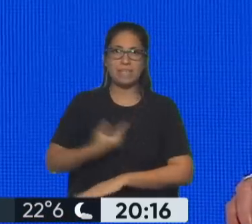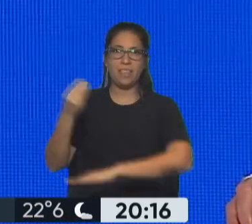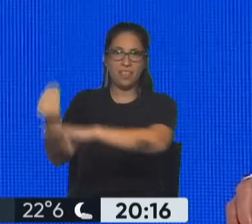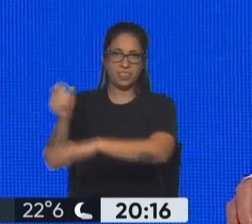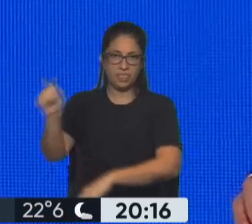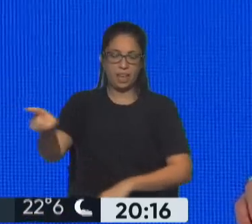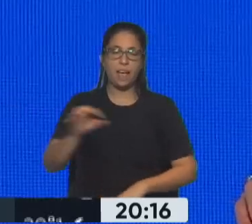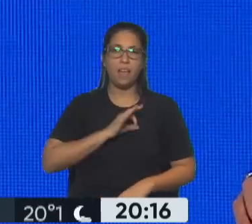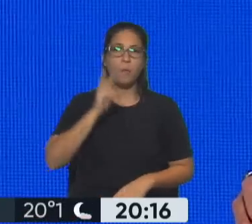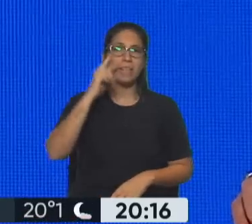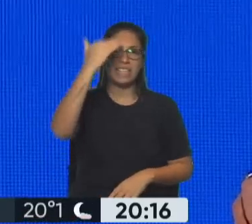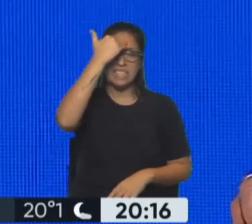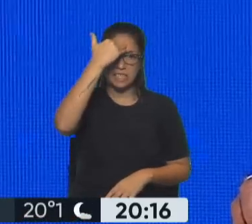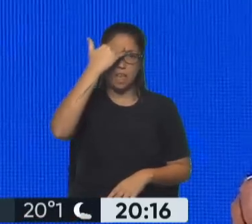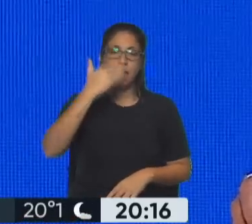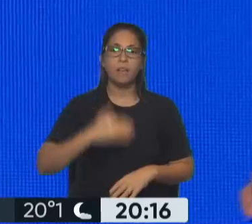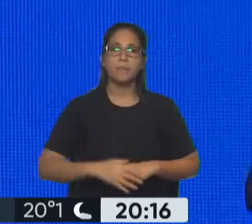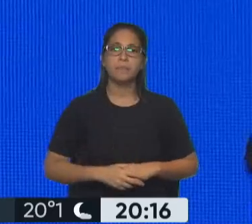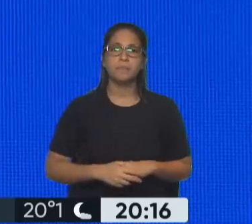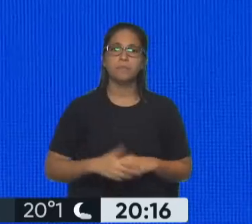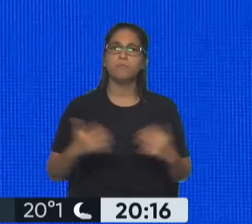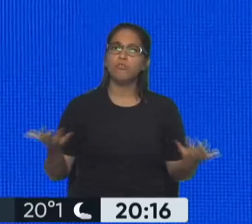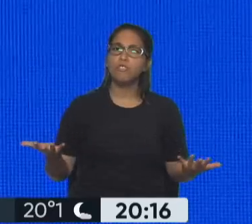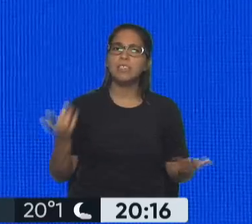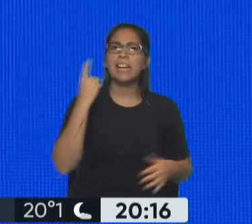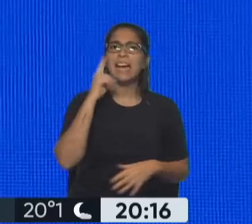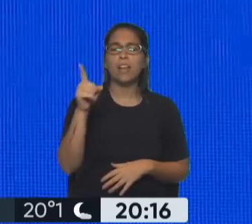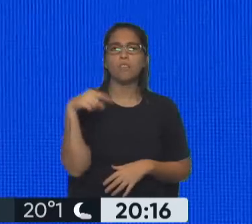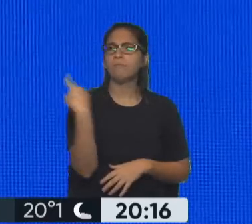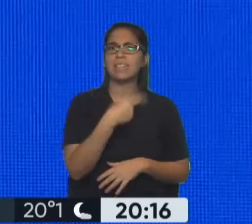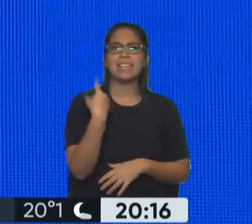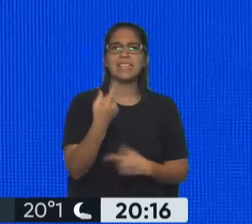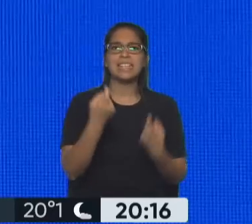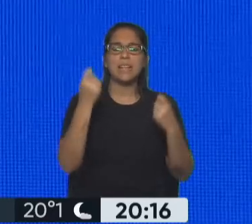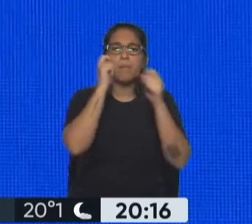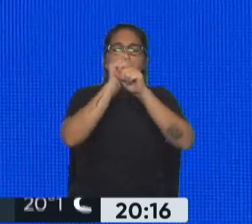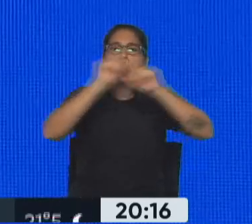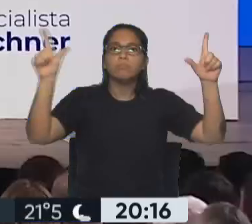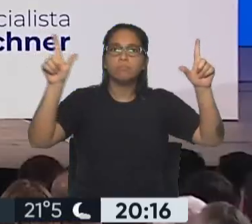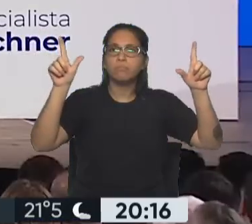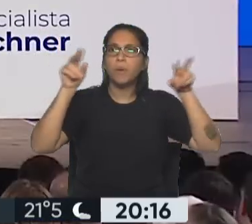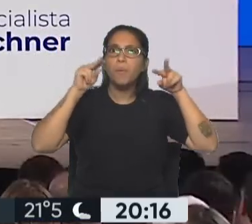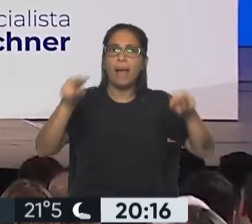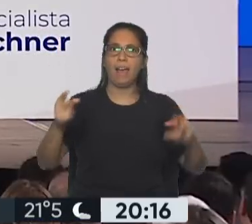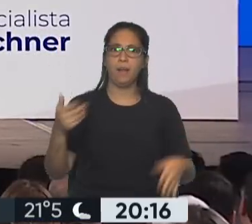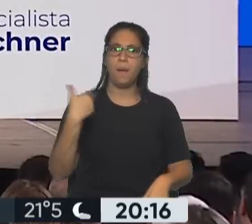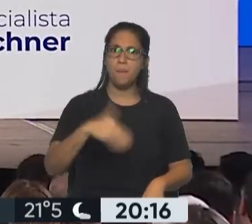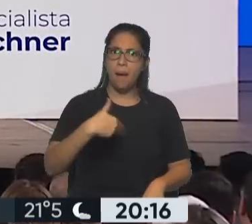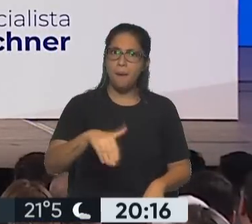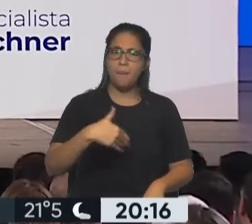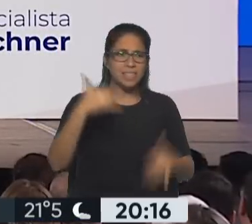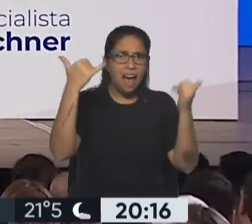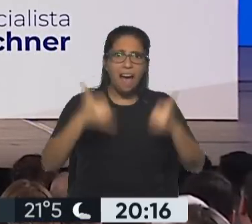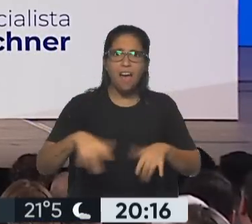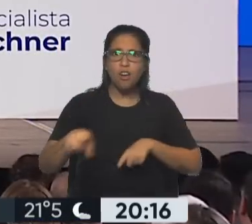año 2015. Entonces creo que es necesario que abramos los ojos, como decía Nicolás. Van a pasar y están